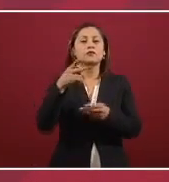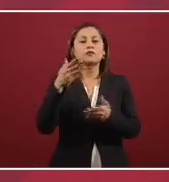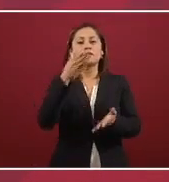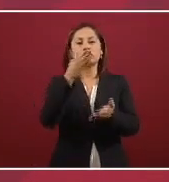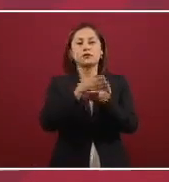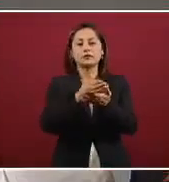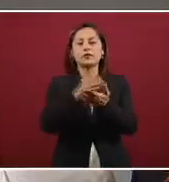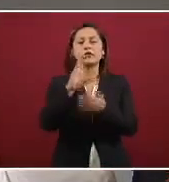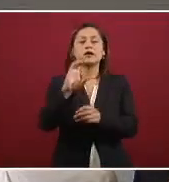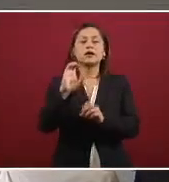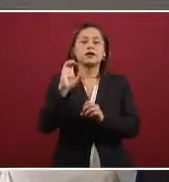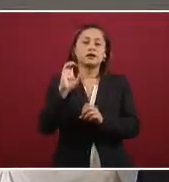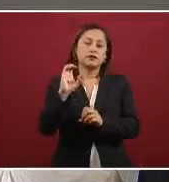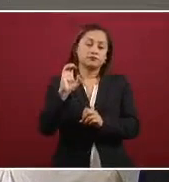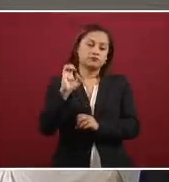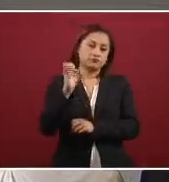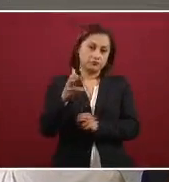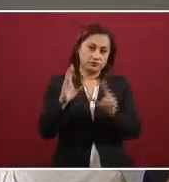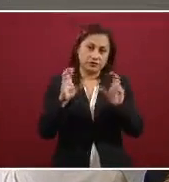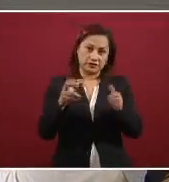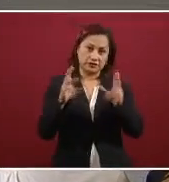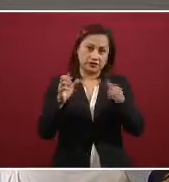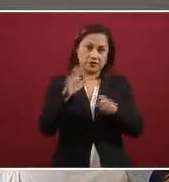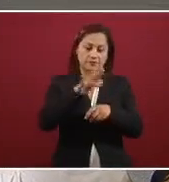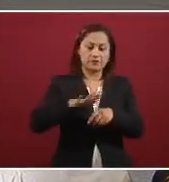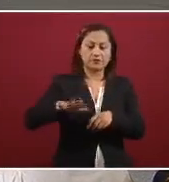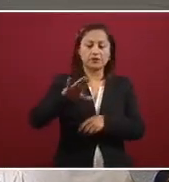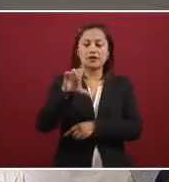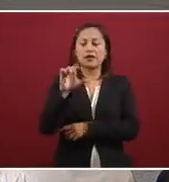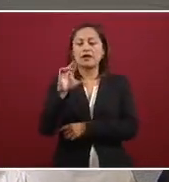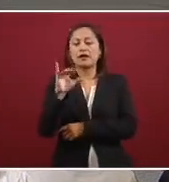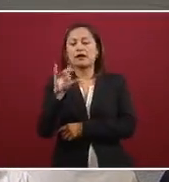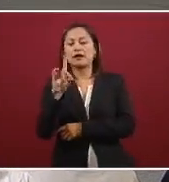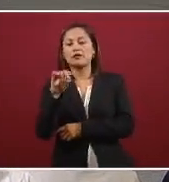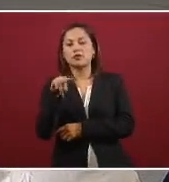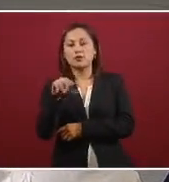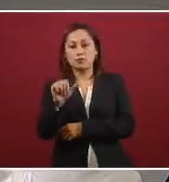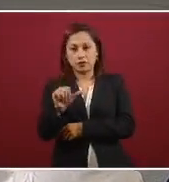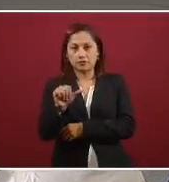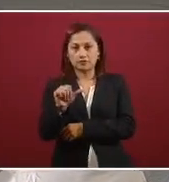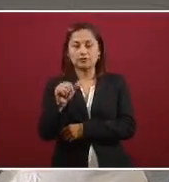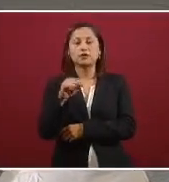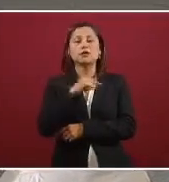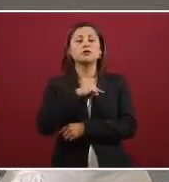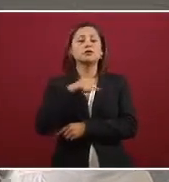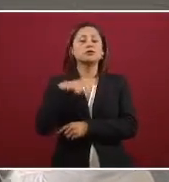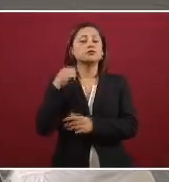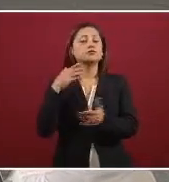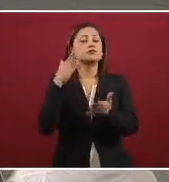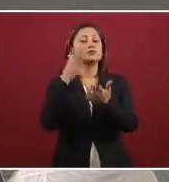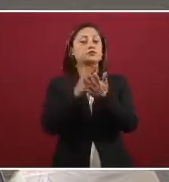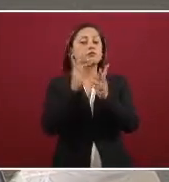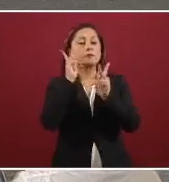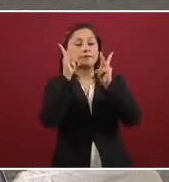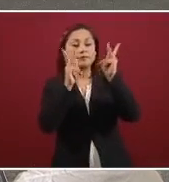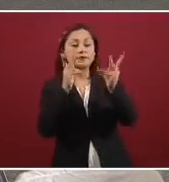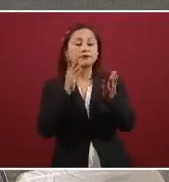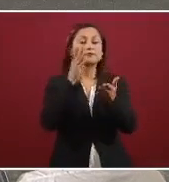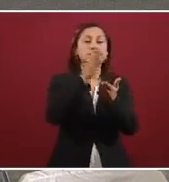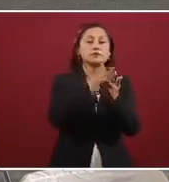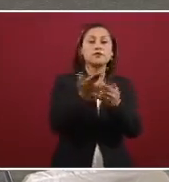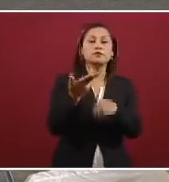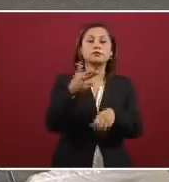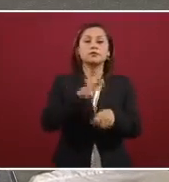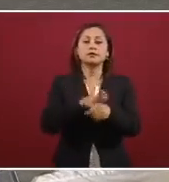a Chiapas, a la Candona. Vamos a visitar un hospital del IMSS Bienestar